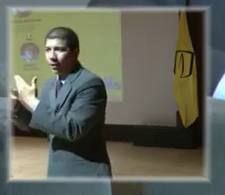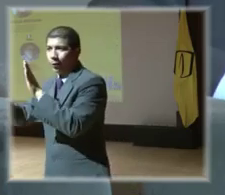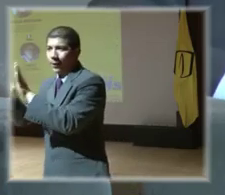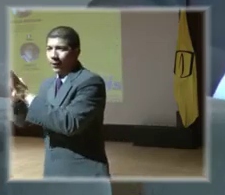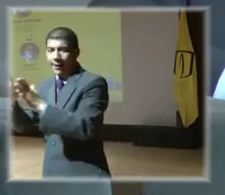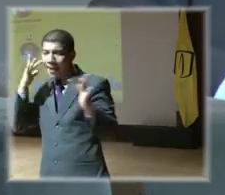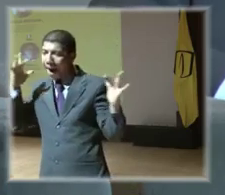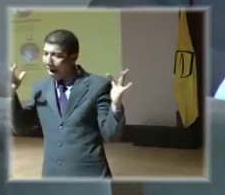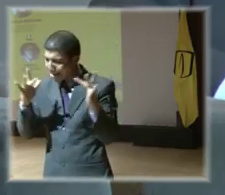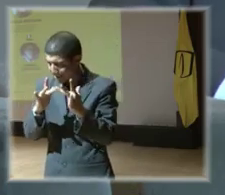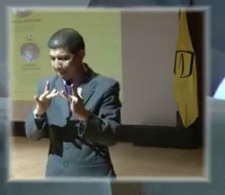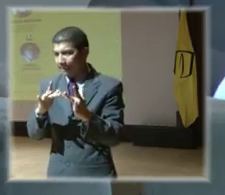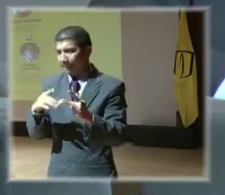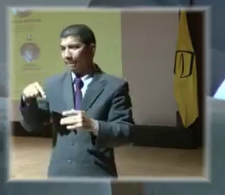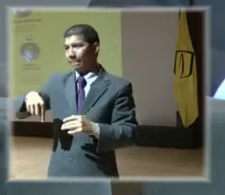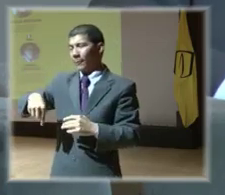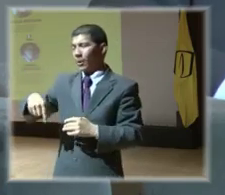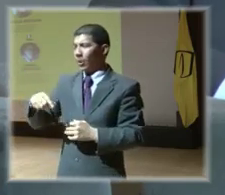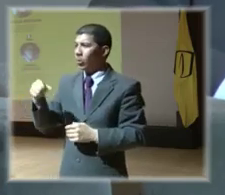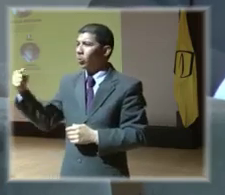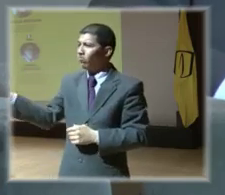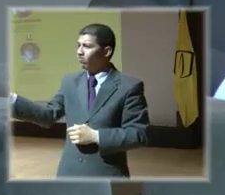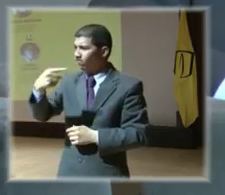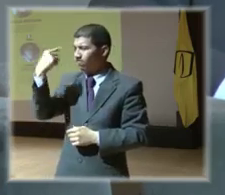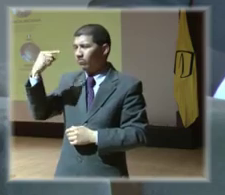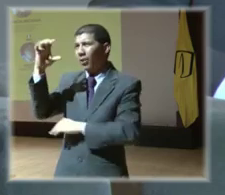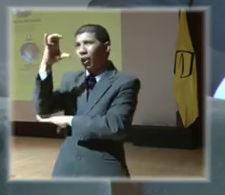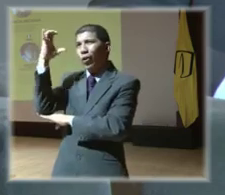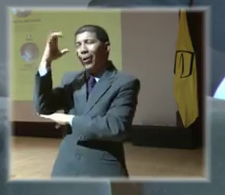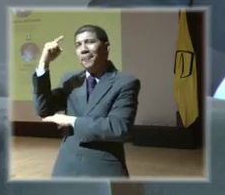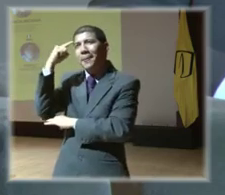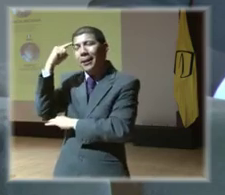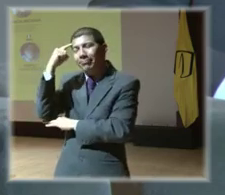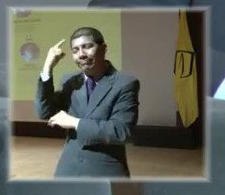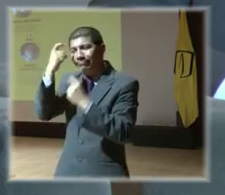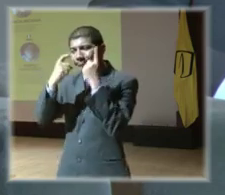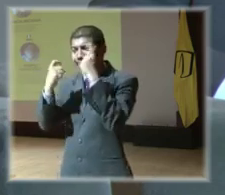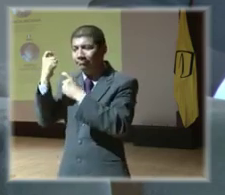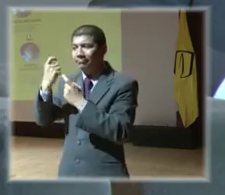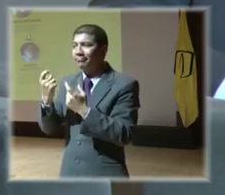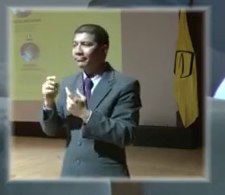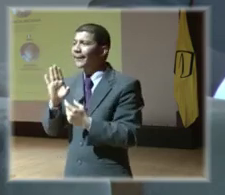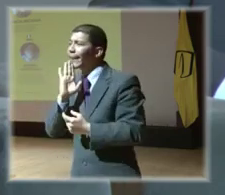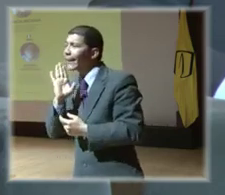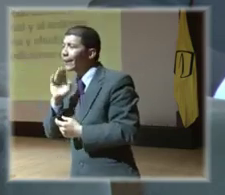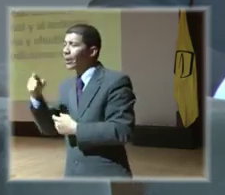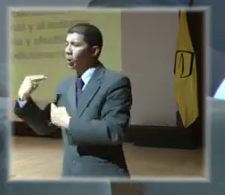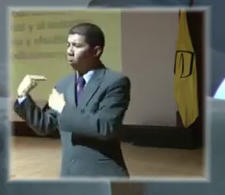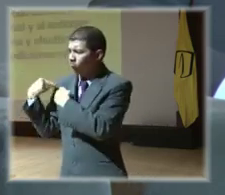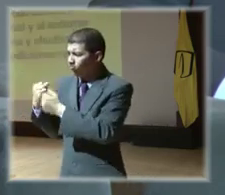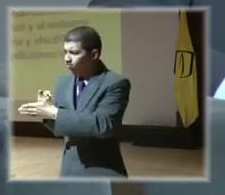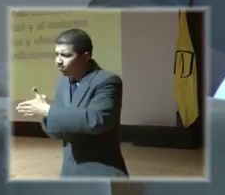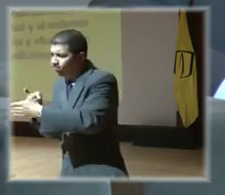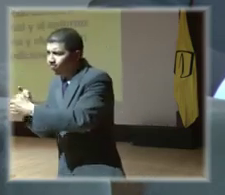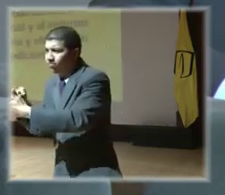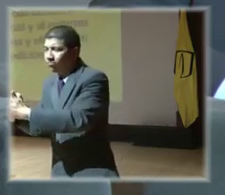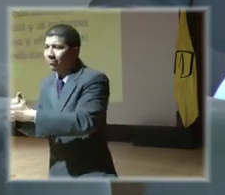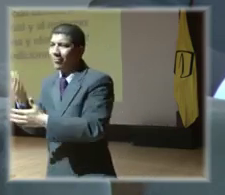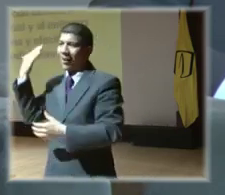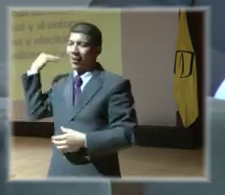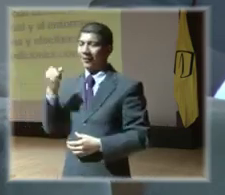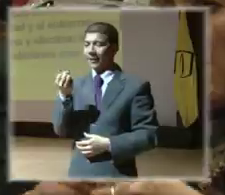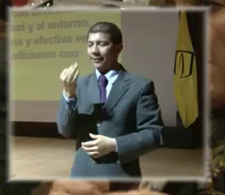Colombia. No debe ser una iniciativa de algún sector aislado, como ocurrió con la